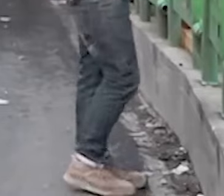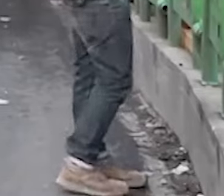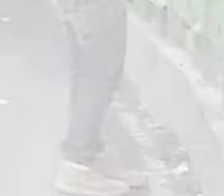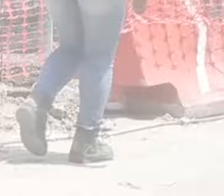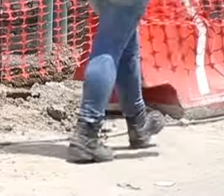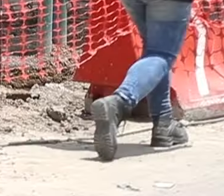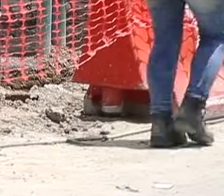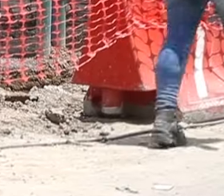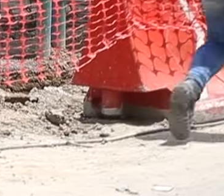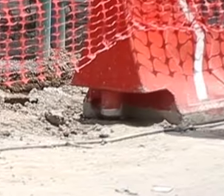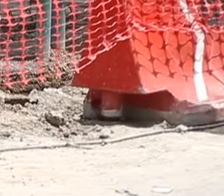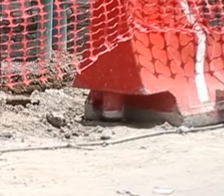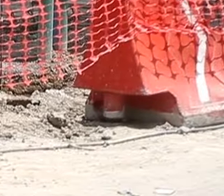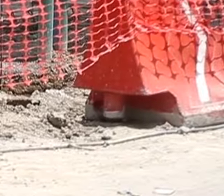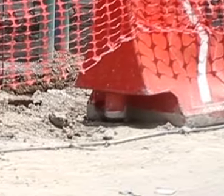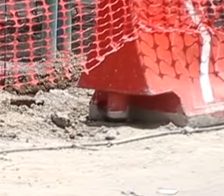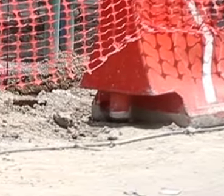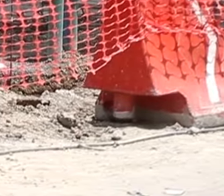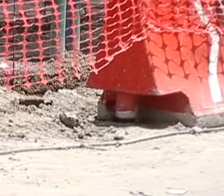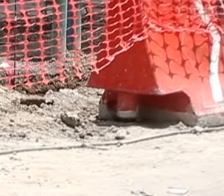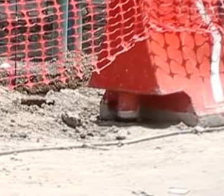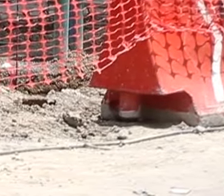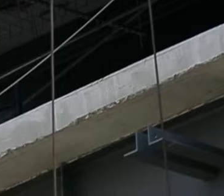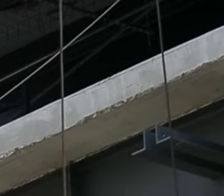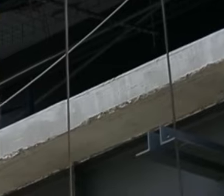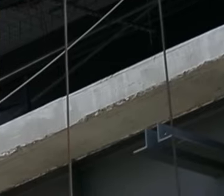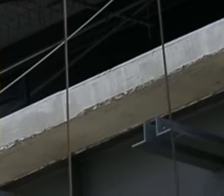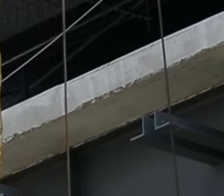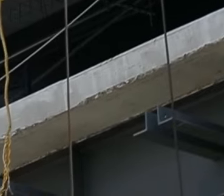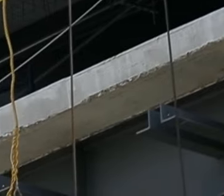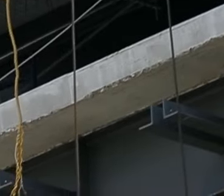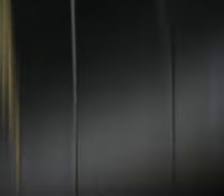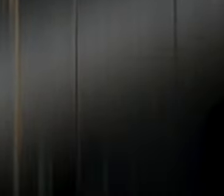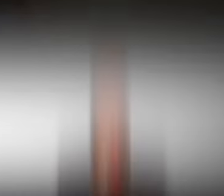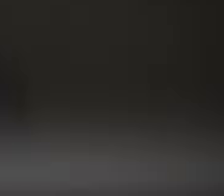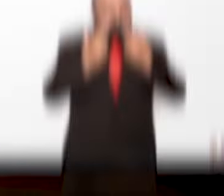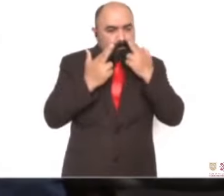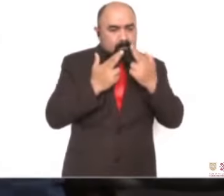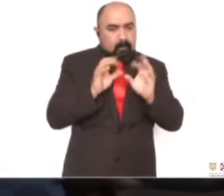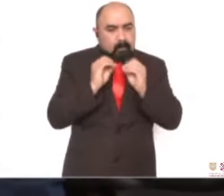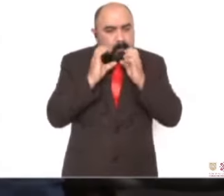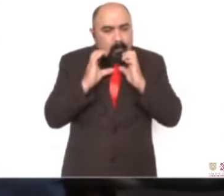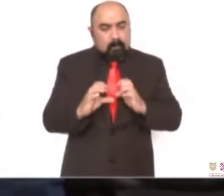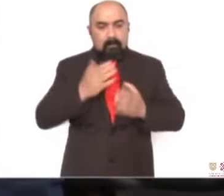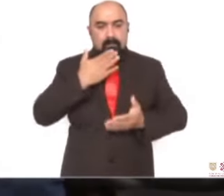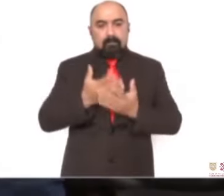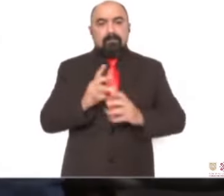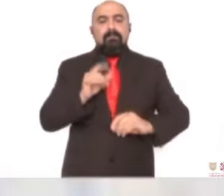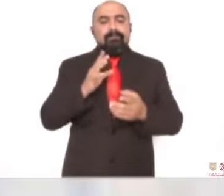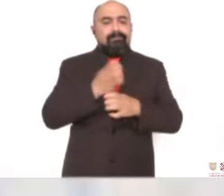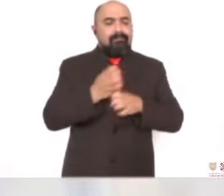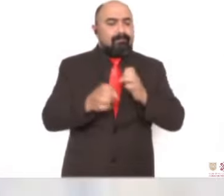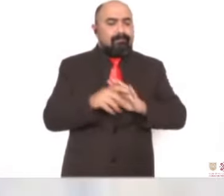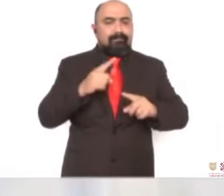con RTP, pero las tres referidas son las de mayor inversión y un volumen elevado de obra en la actual administración. Y aparte, bueno, estamos en las obras de